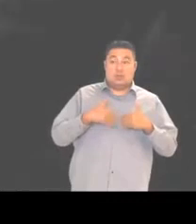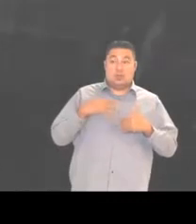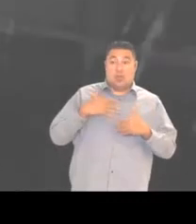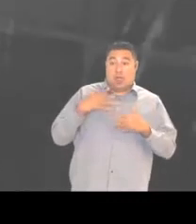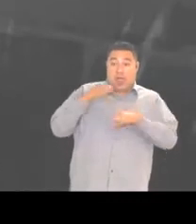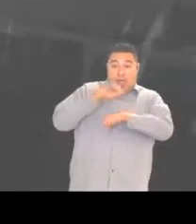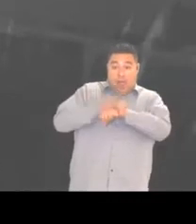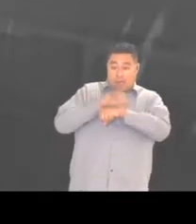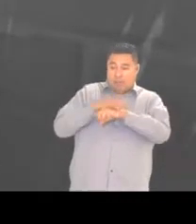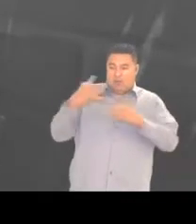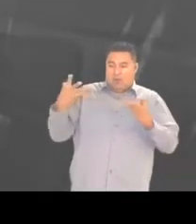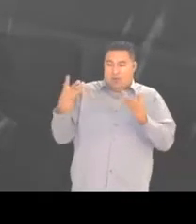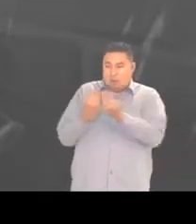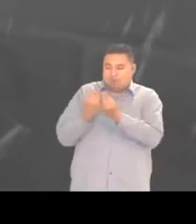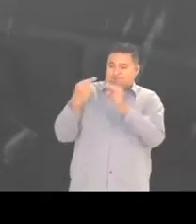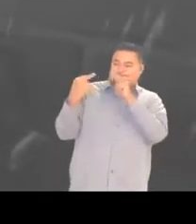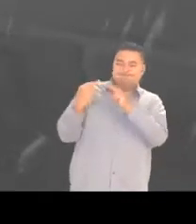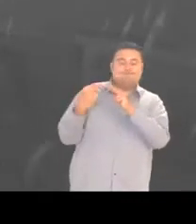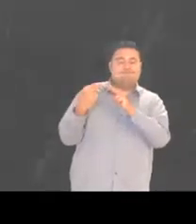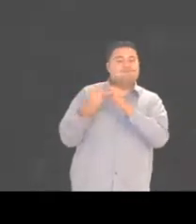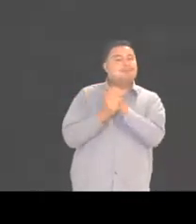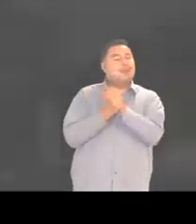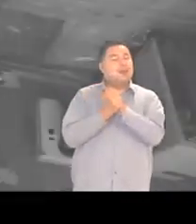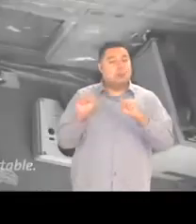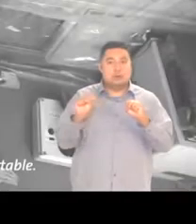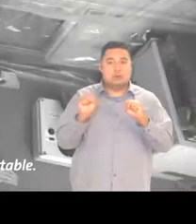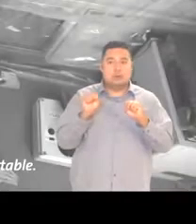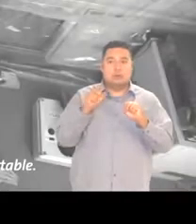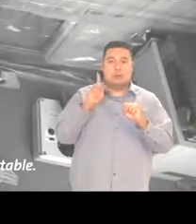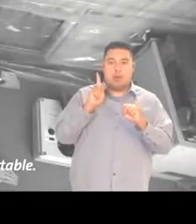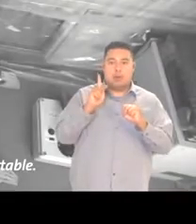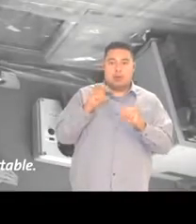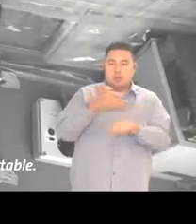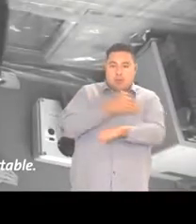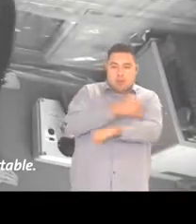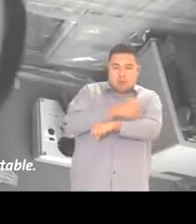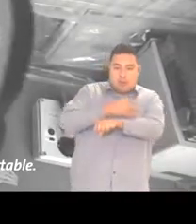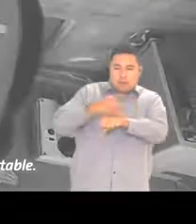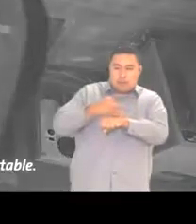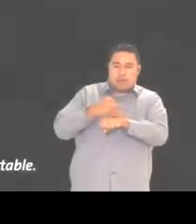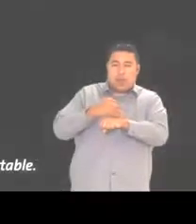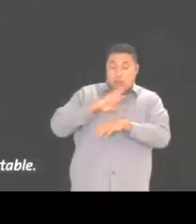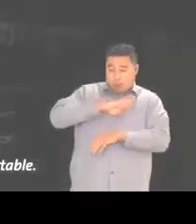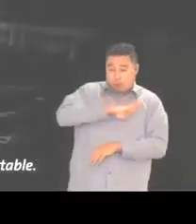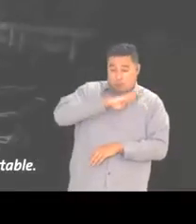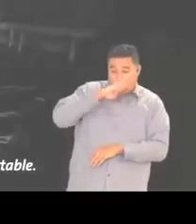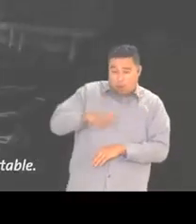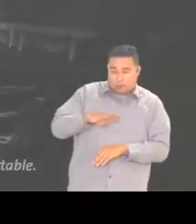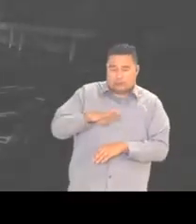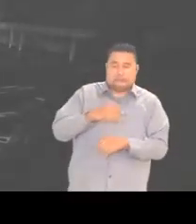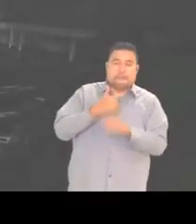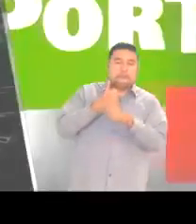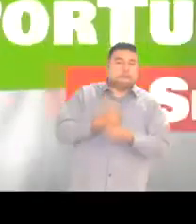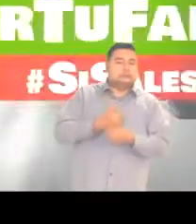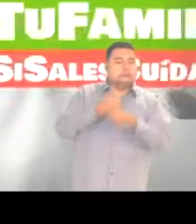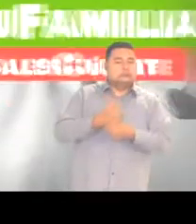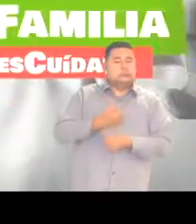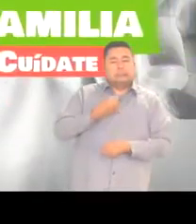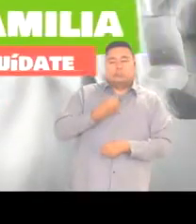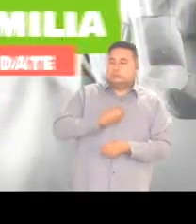molesto. No ver a tus amigos es aburrido. Pero perder a un ser querido es